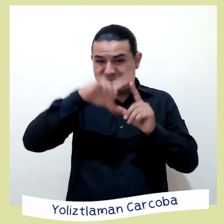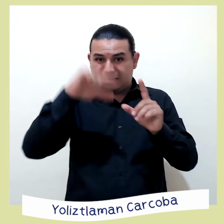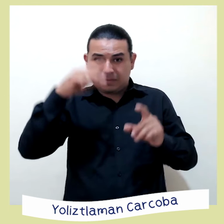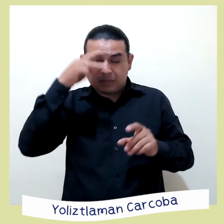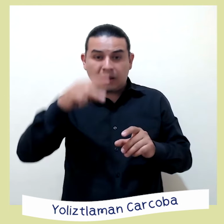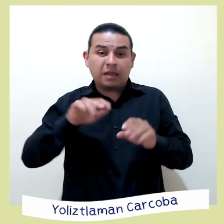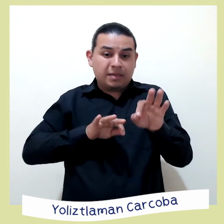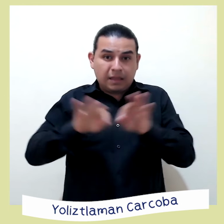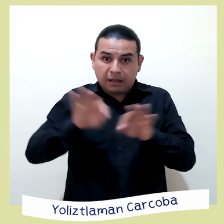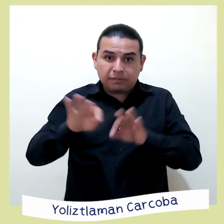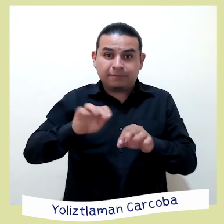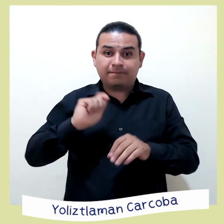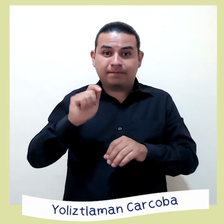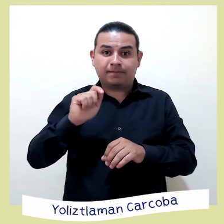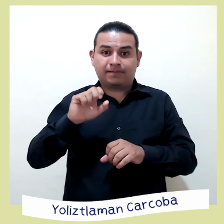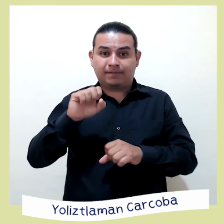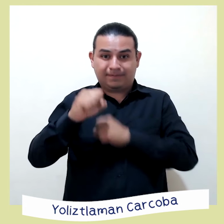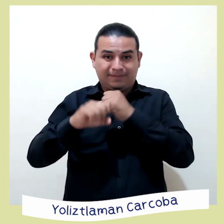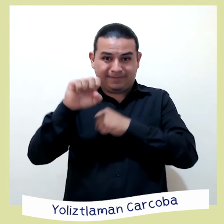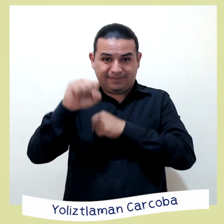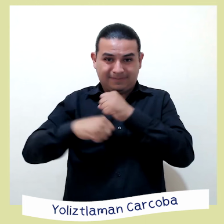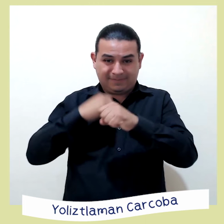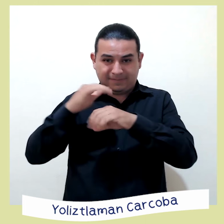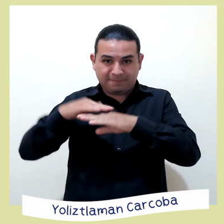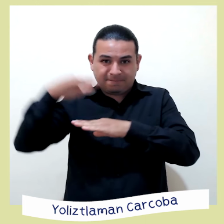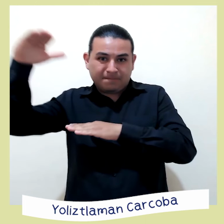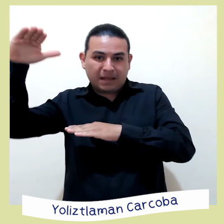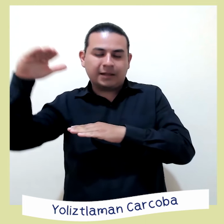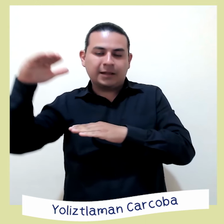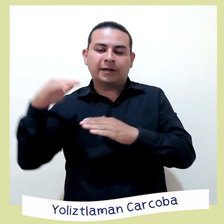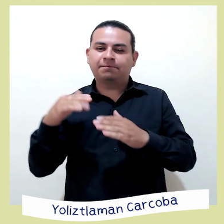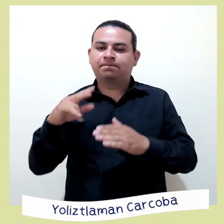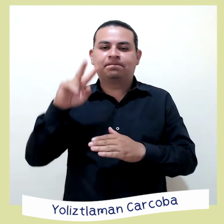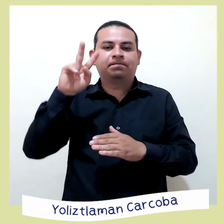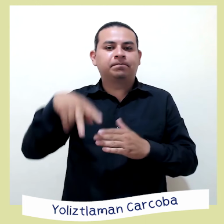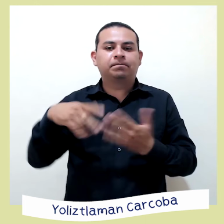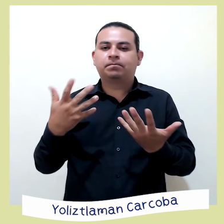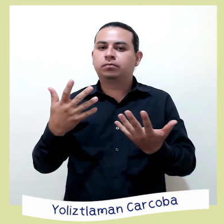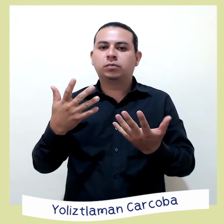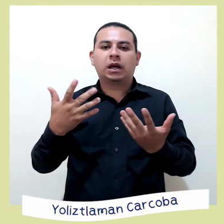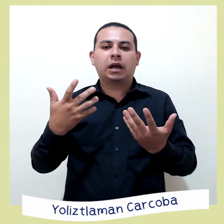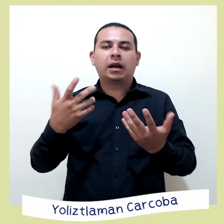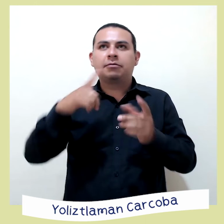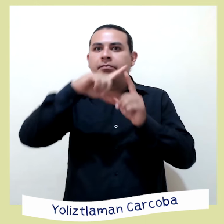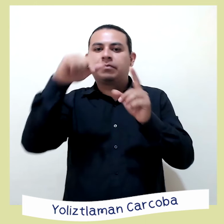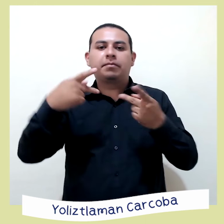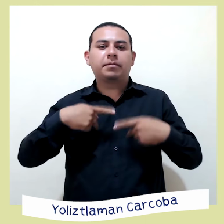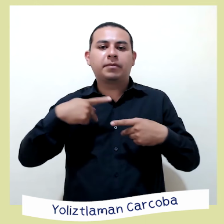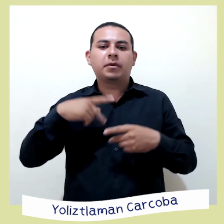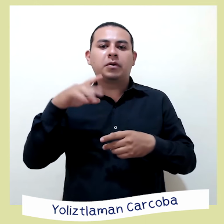México entre las personas mayores de 60 años pues rebasa el 40%,